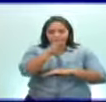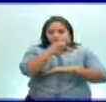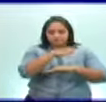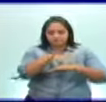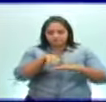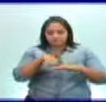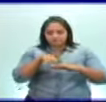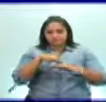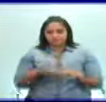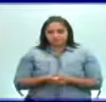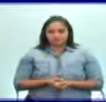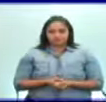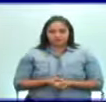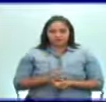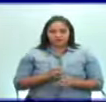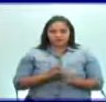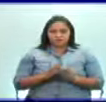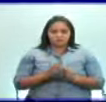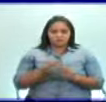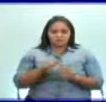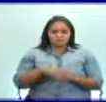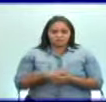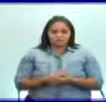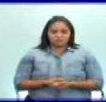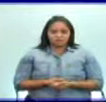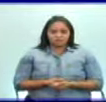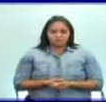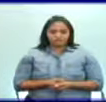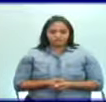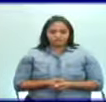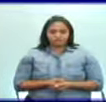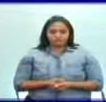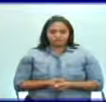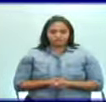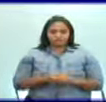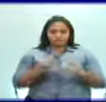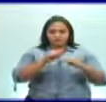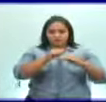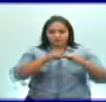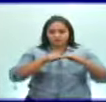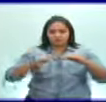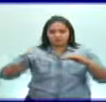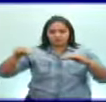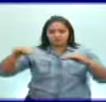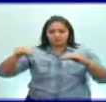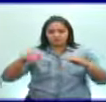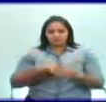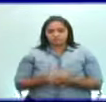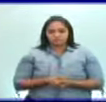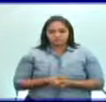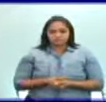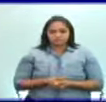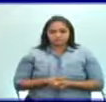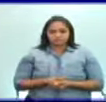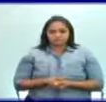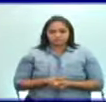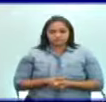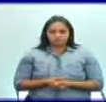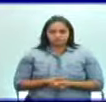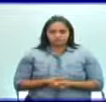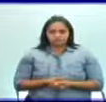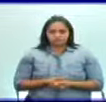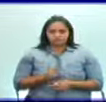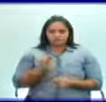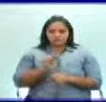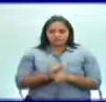caso, miren la misma forma, a la X menos B, miren el desplazamiento de la misma forma, hacia la derecha, y si es X más